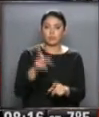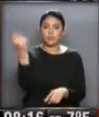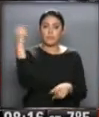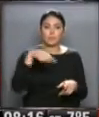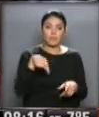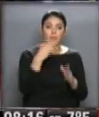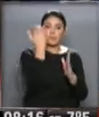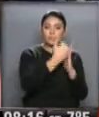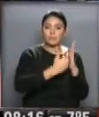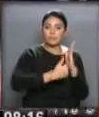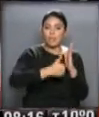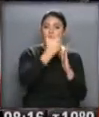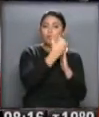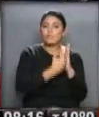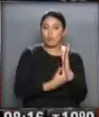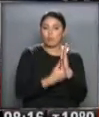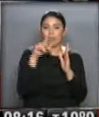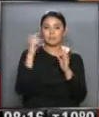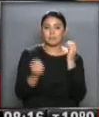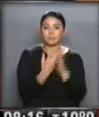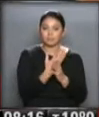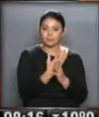el informe que hizo